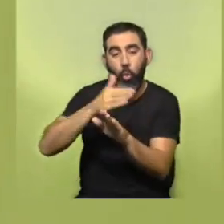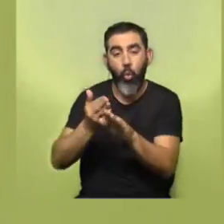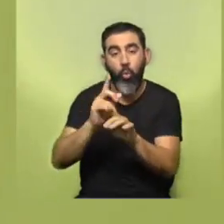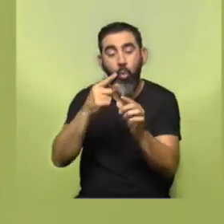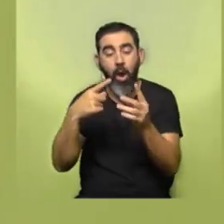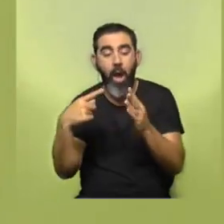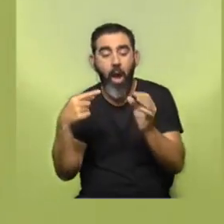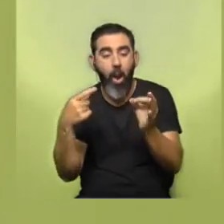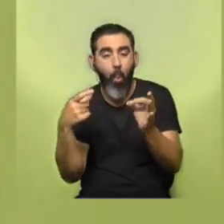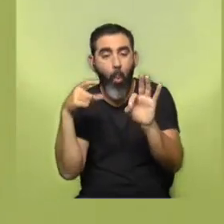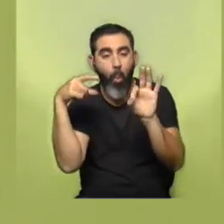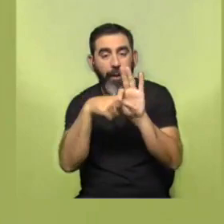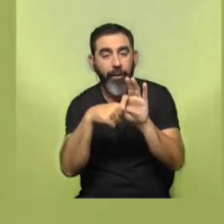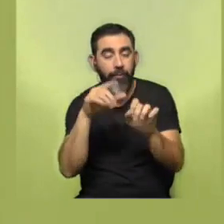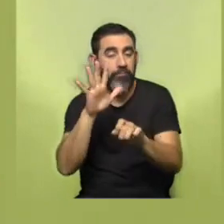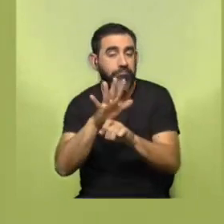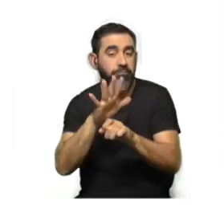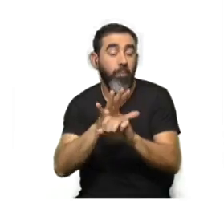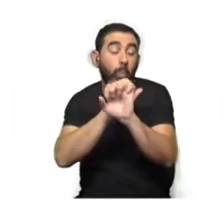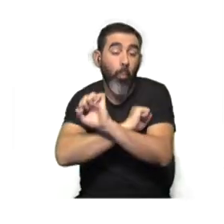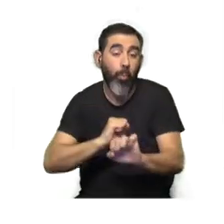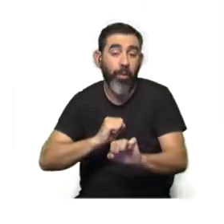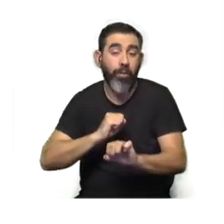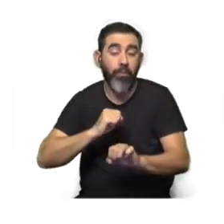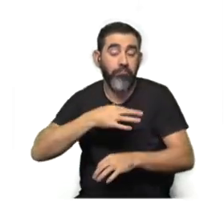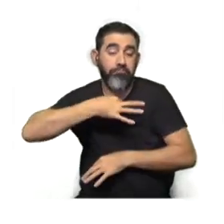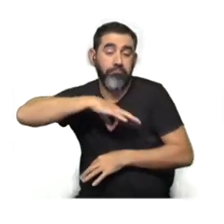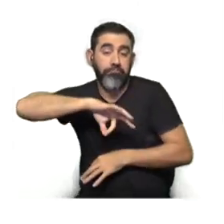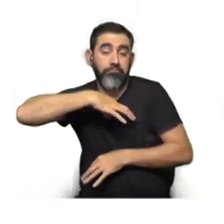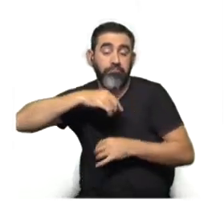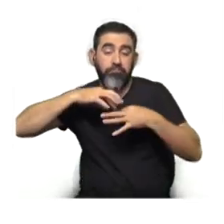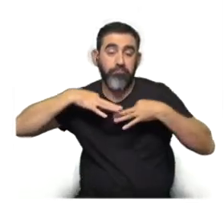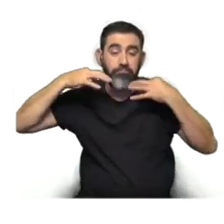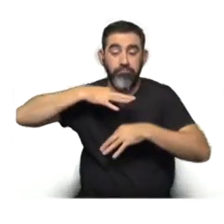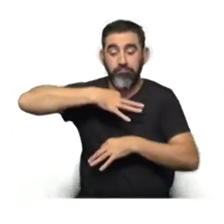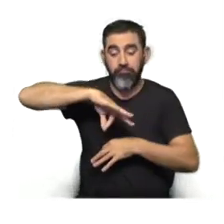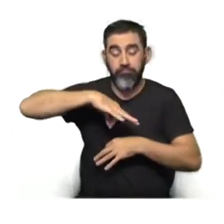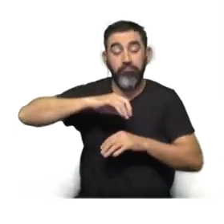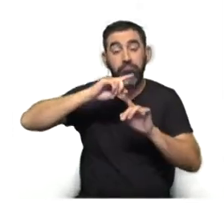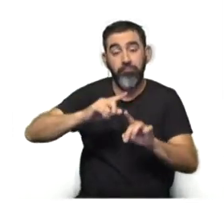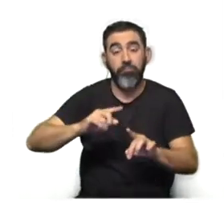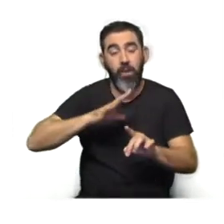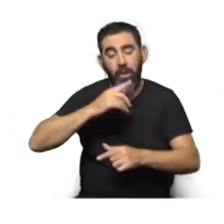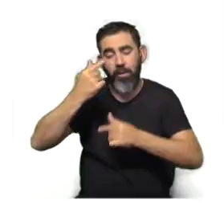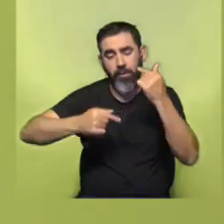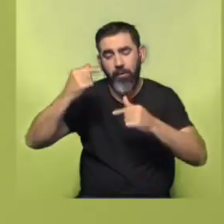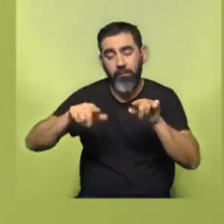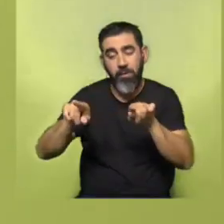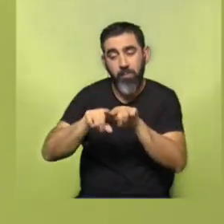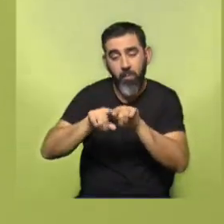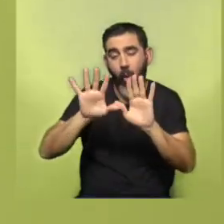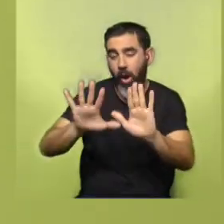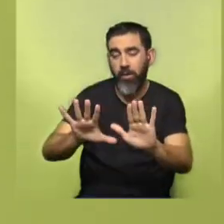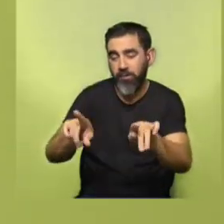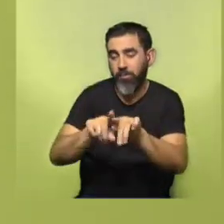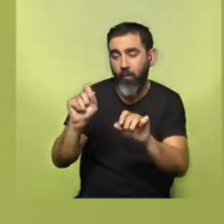perforación y se ha interpretado como que puede ser un dije colgante. Además que hay varias piezas de ese tipo que tienen la